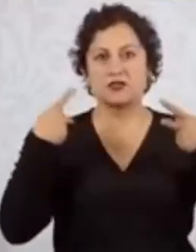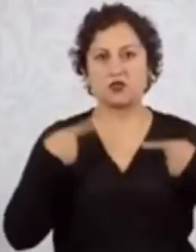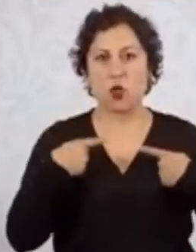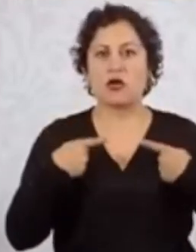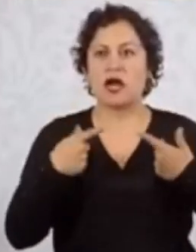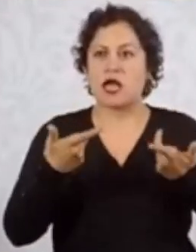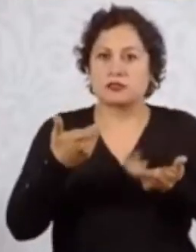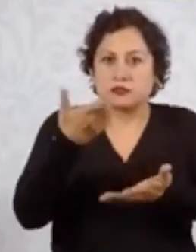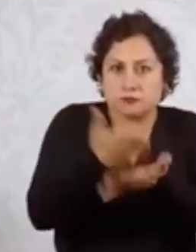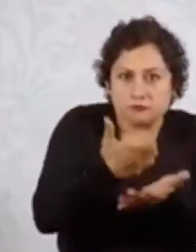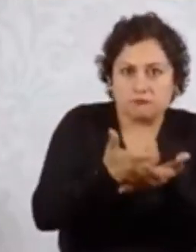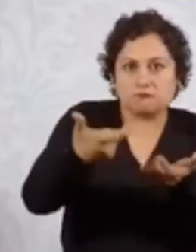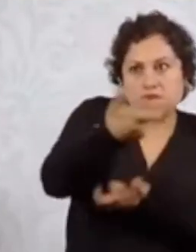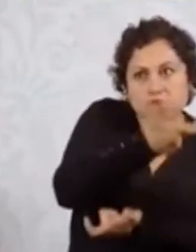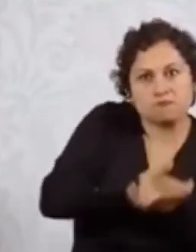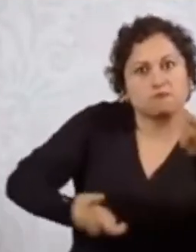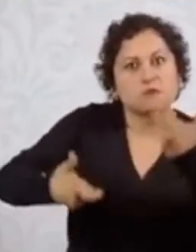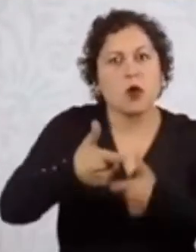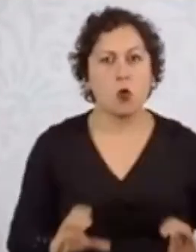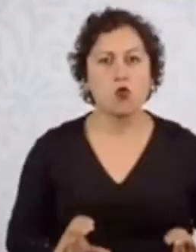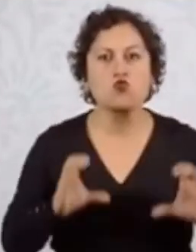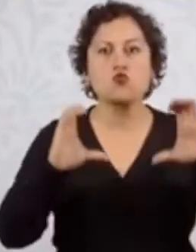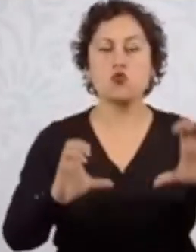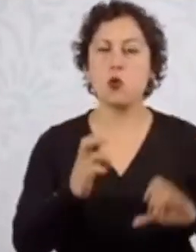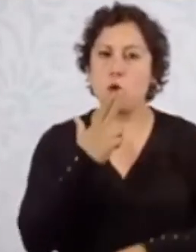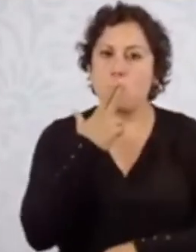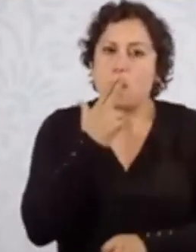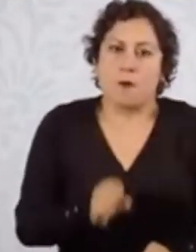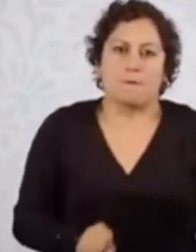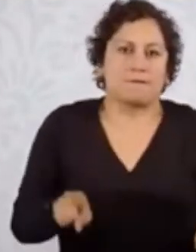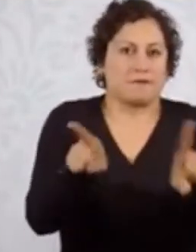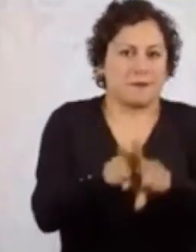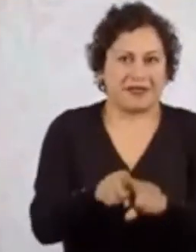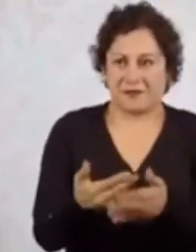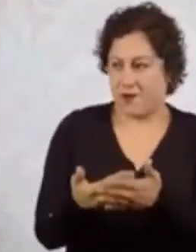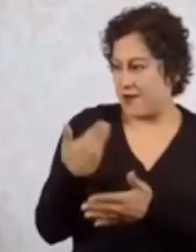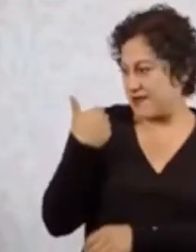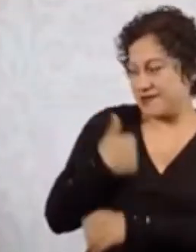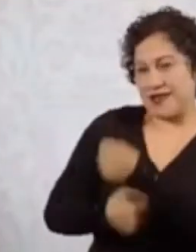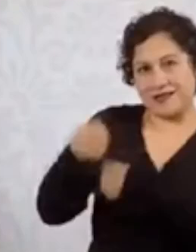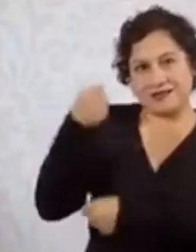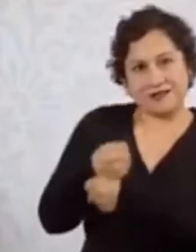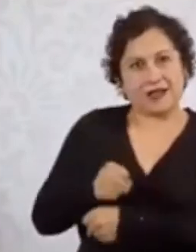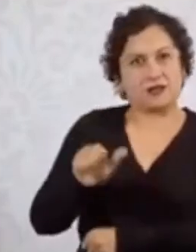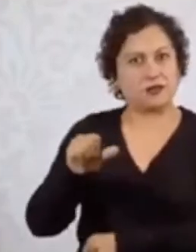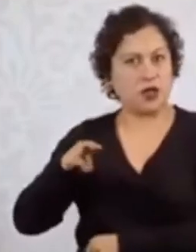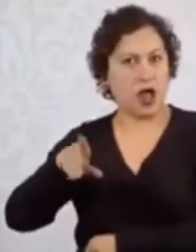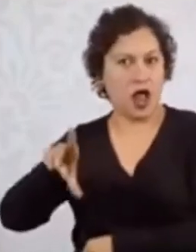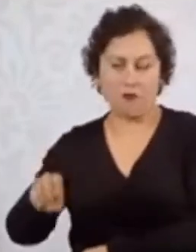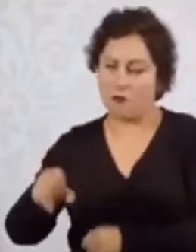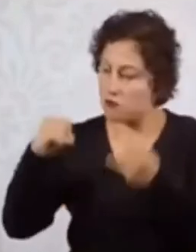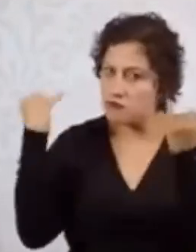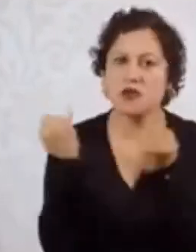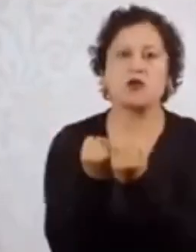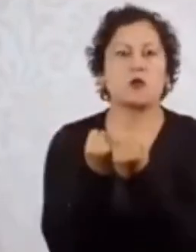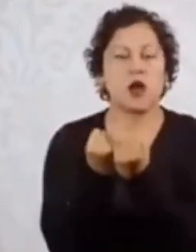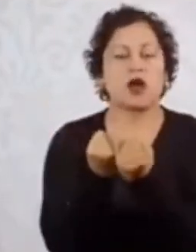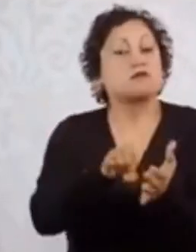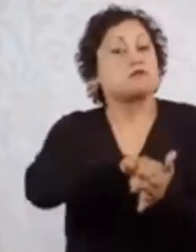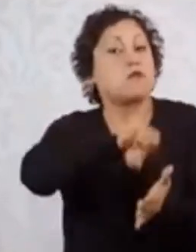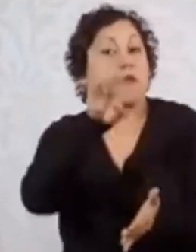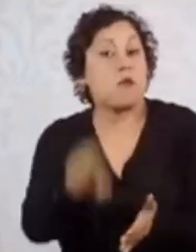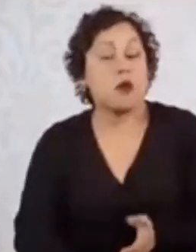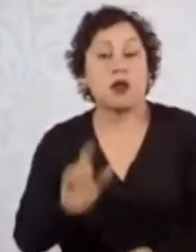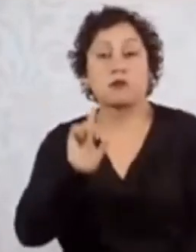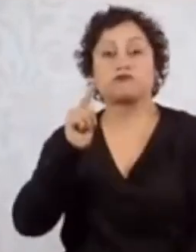causado al planeta es irreversible ya. Sin embargo, por supuesto que se puede paliar esta problemática y